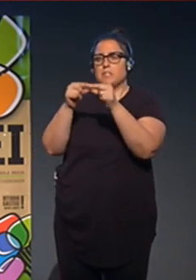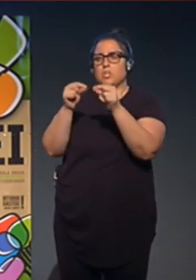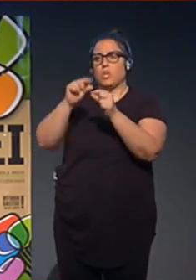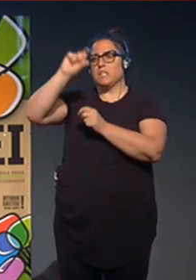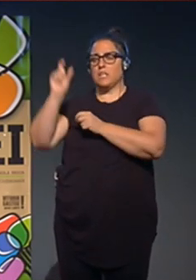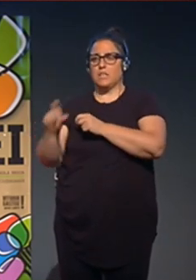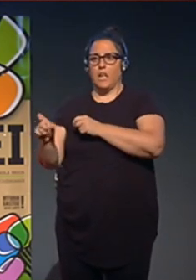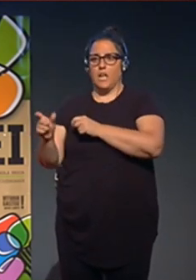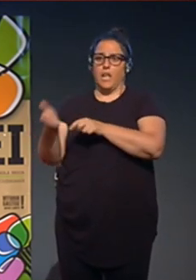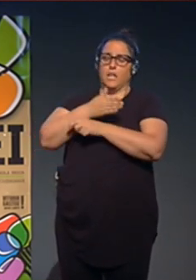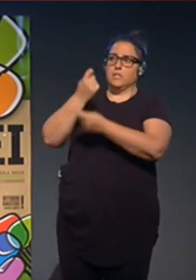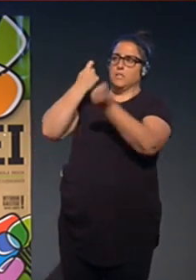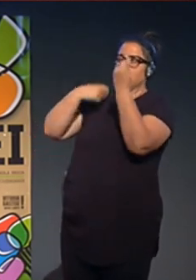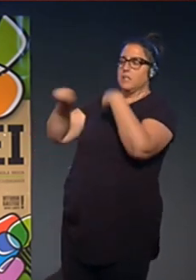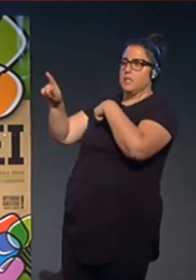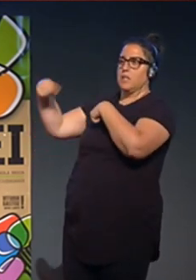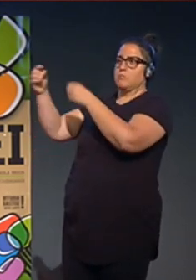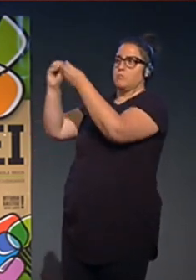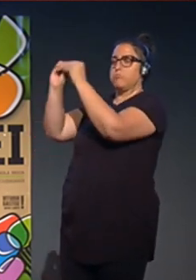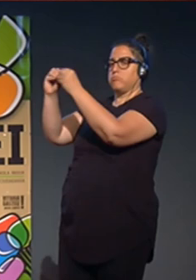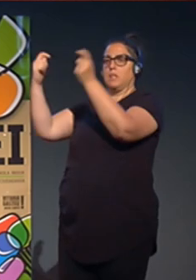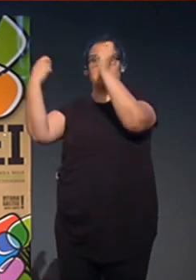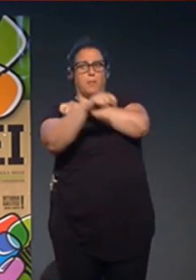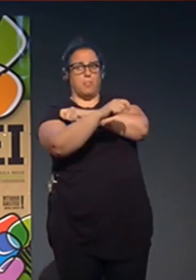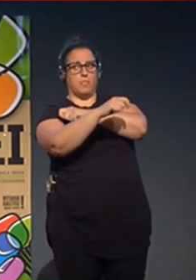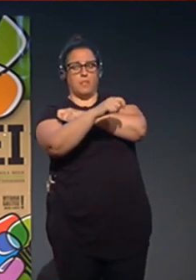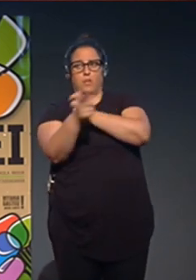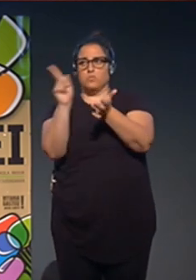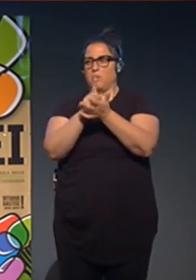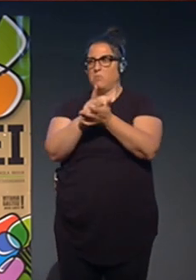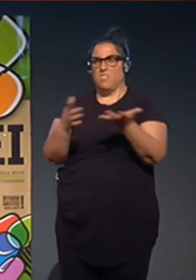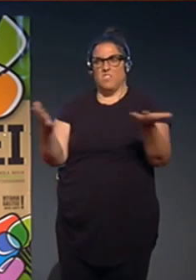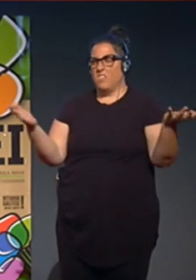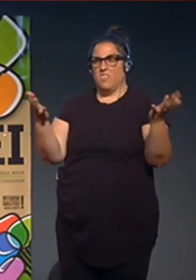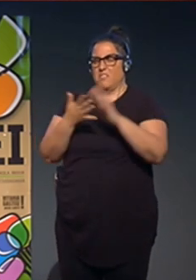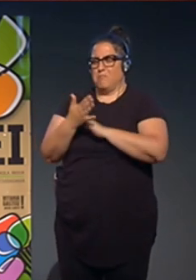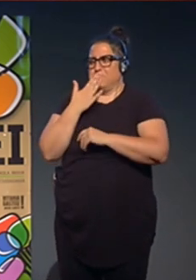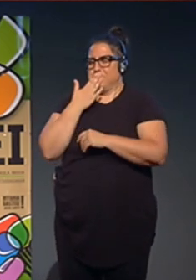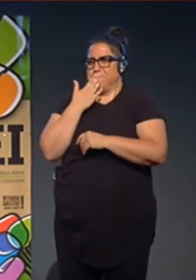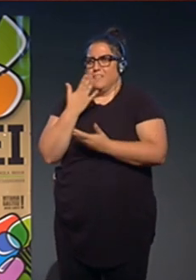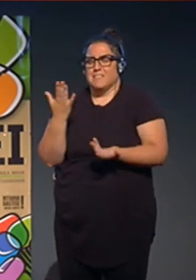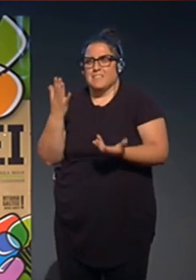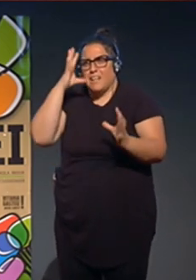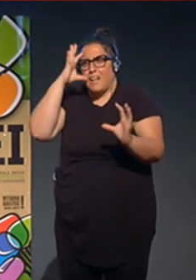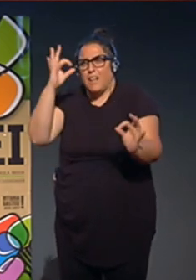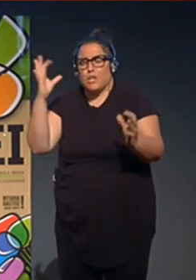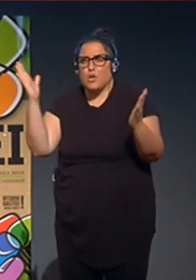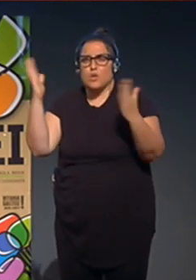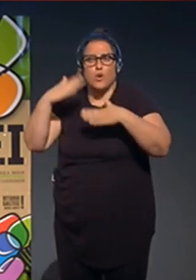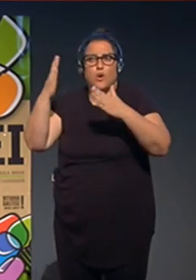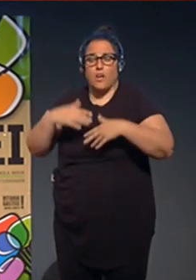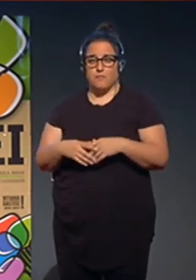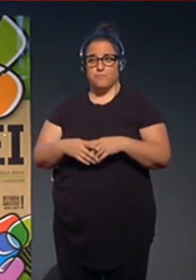exportado al por mayor y luego nos lo venden ya al por menor es una cosa un poco ridícula no tiene ningún sentido